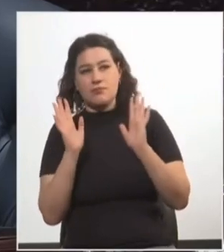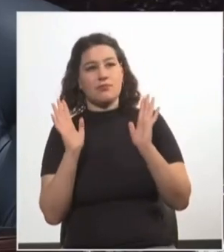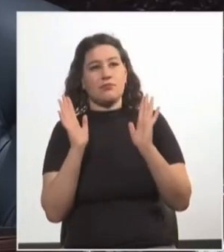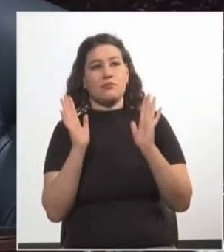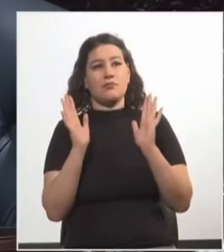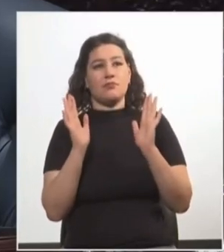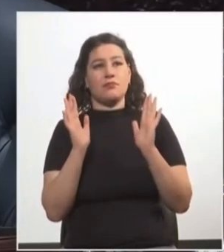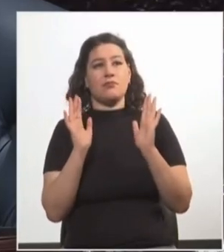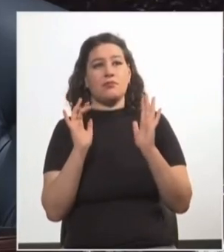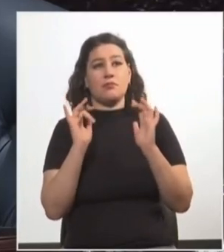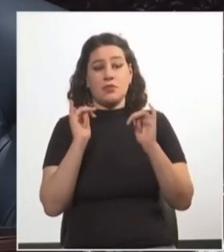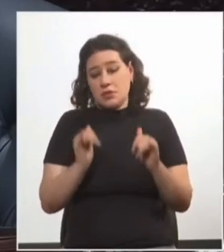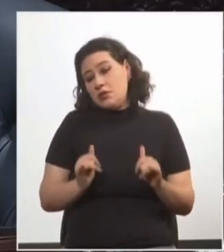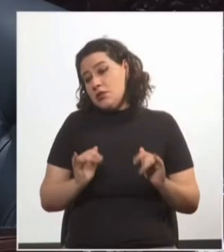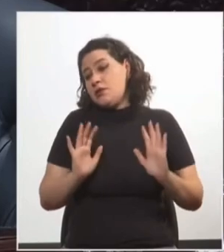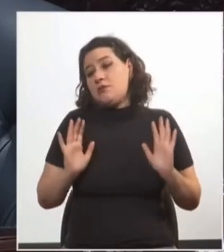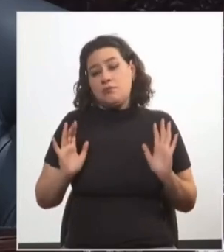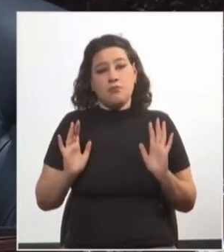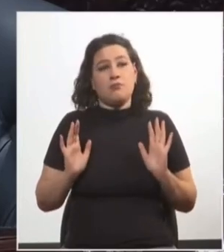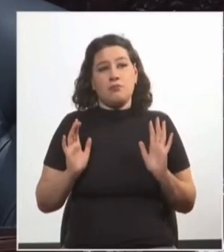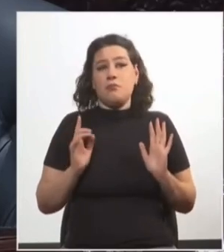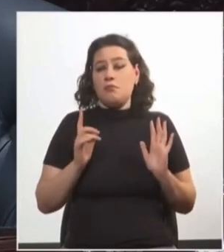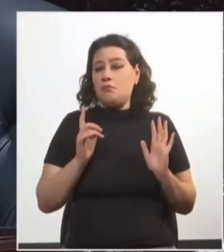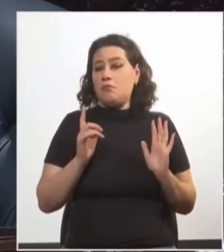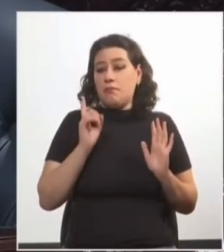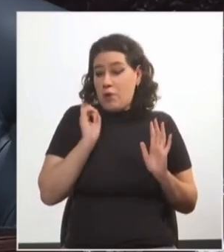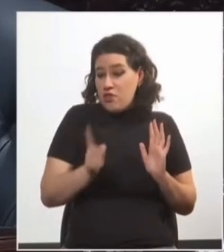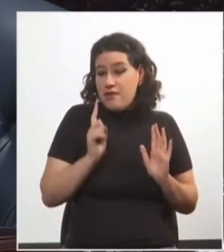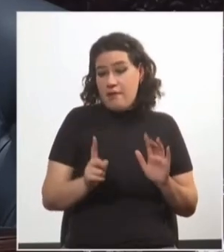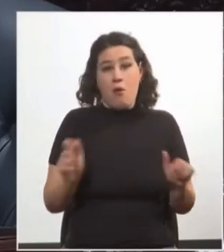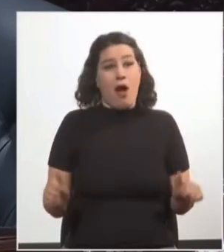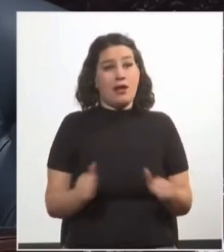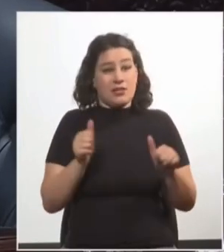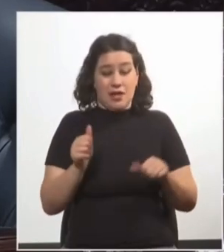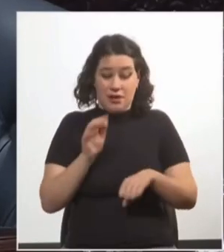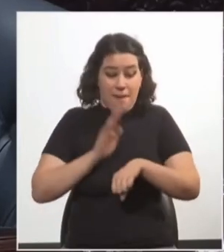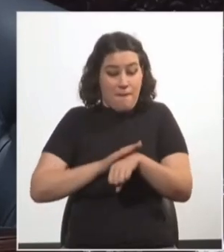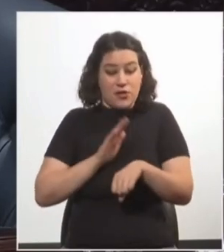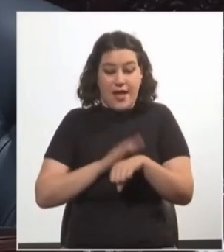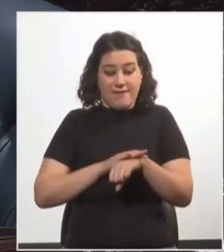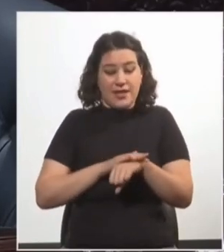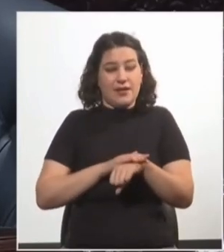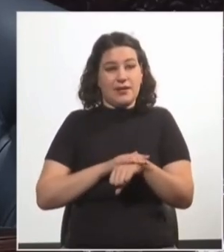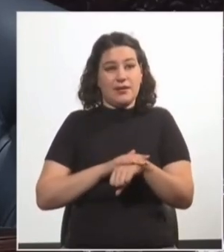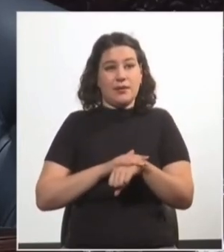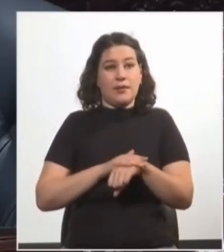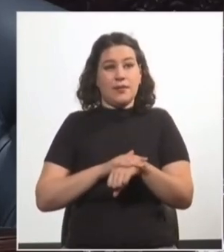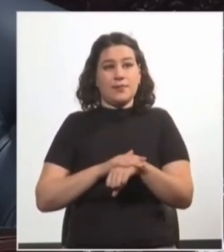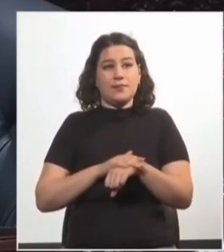Y se habrán pagado costos políticos, pero había que hacerlo con responsabilidad.